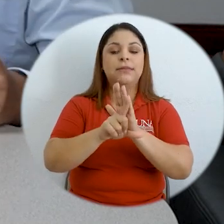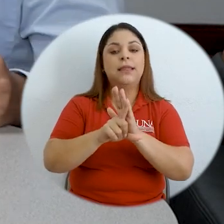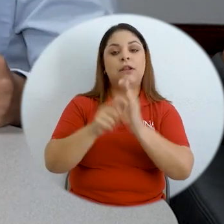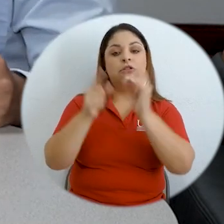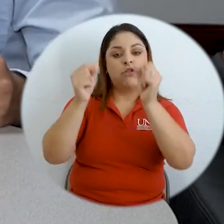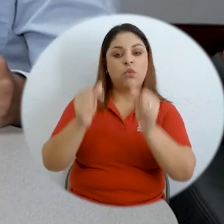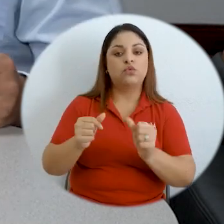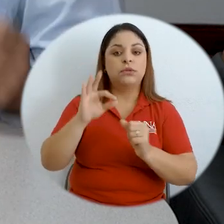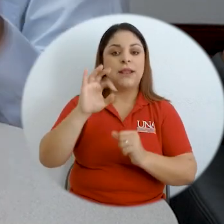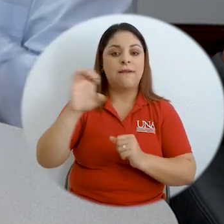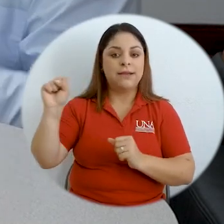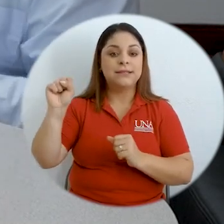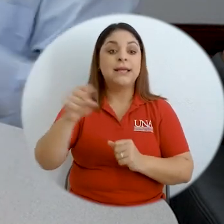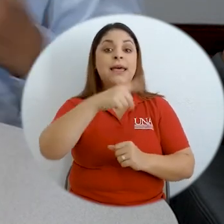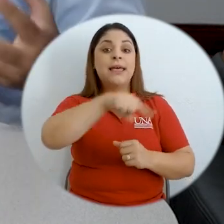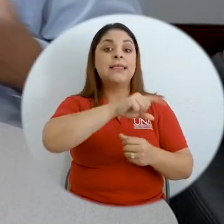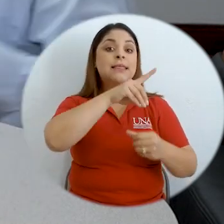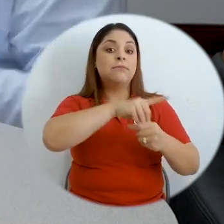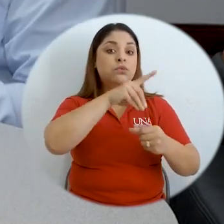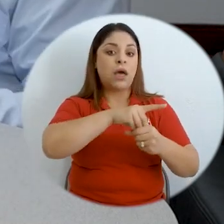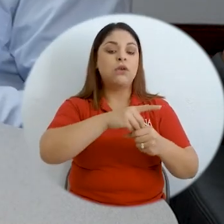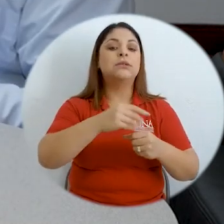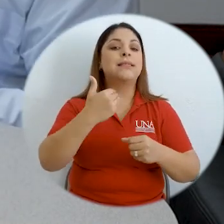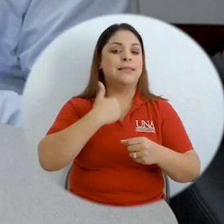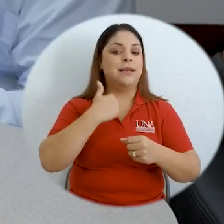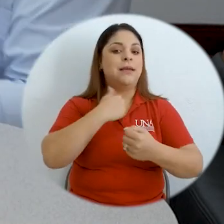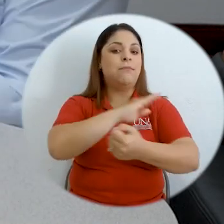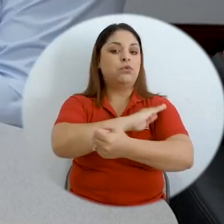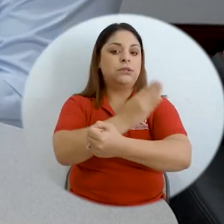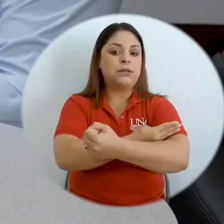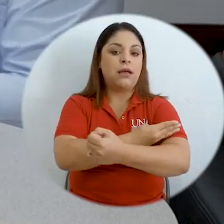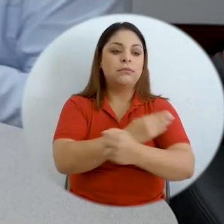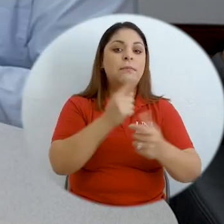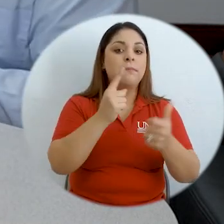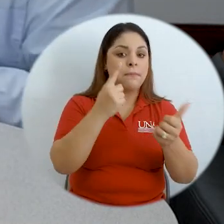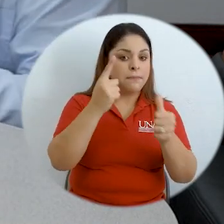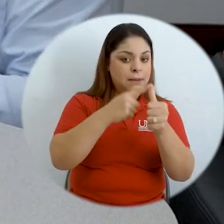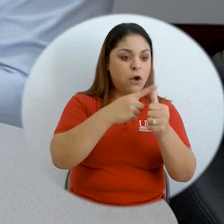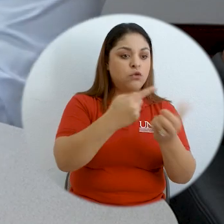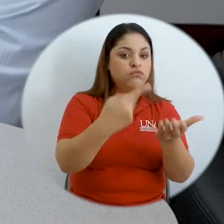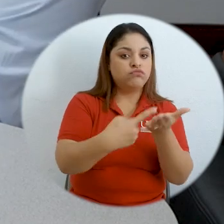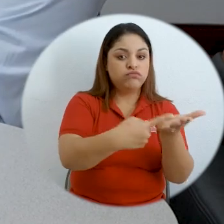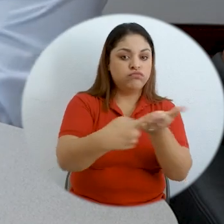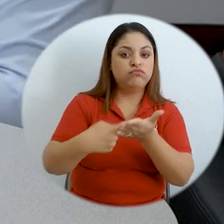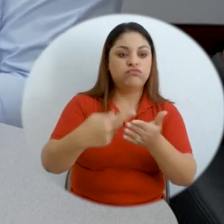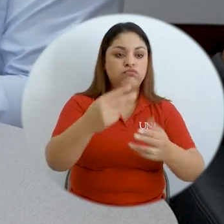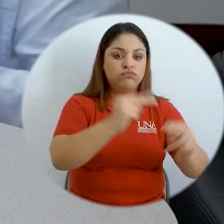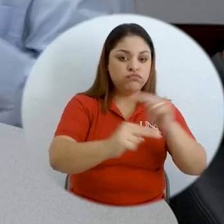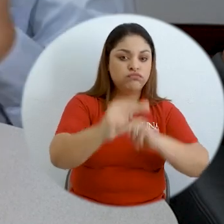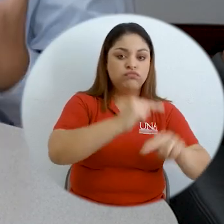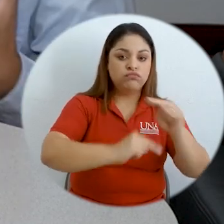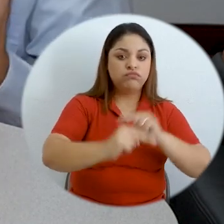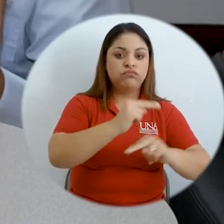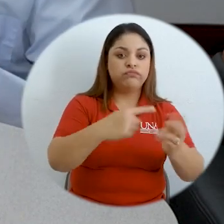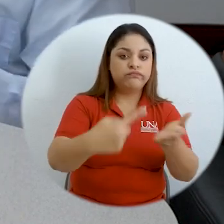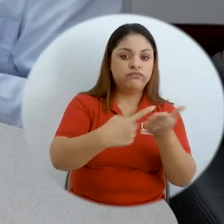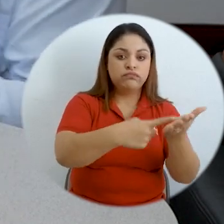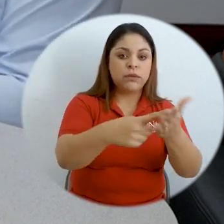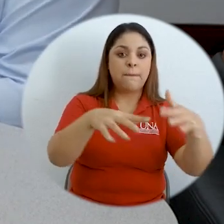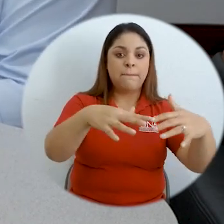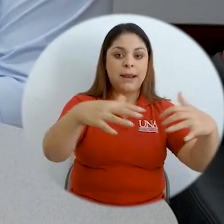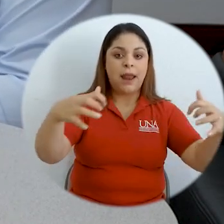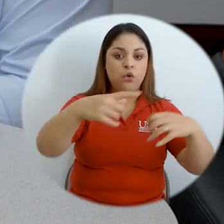los recursos del FES, y los diputados tienen la potestad de negociar entre ellos, primero en la Comisión de Hacendarios, luego en el plenario, cuánto es el